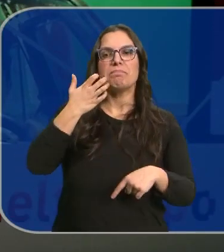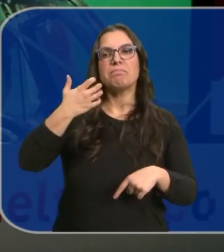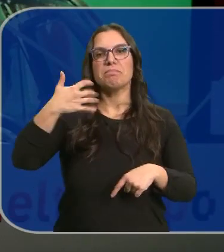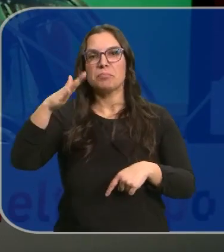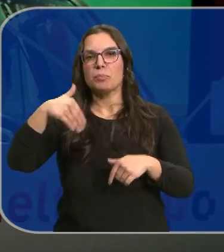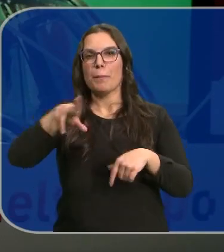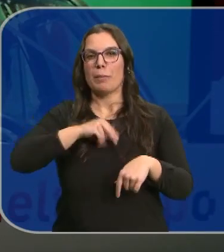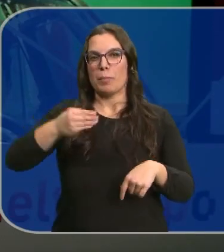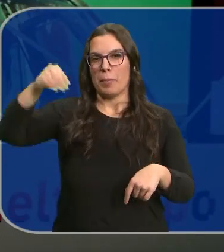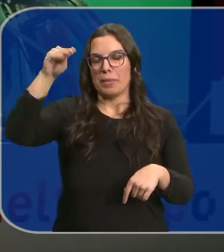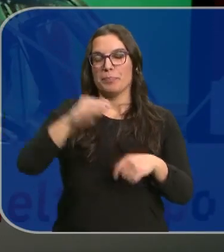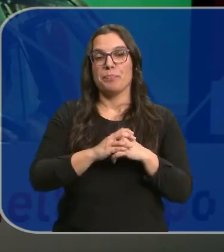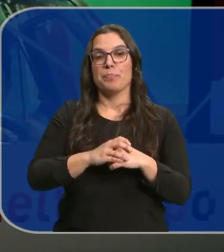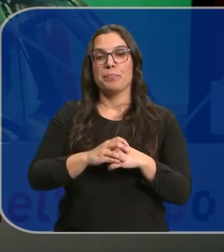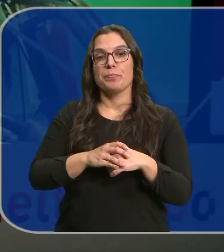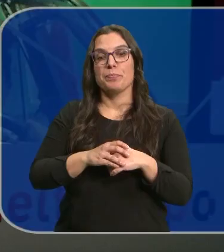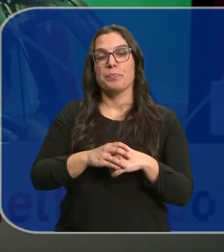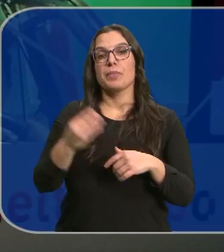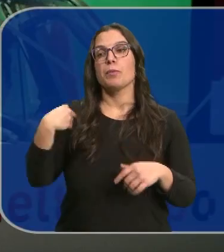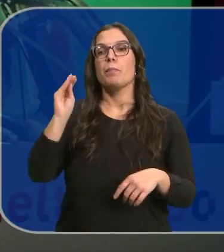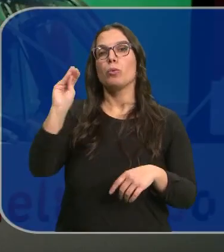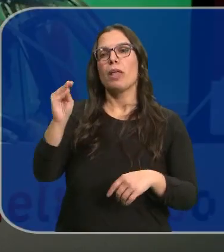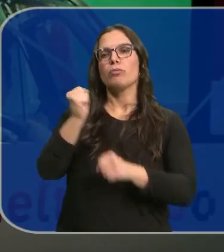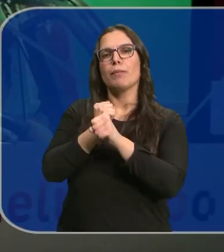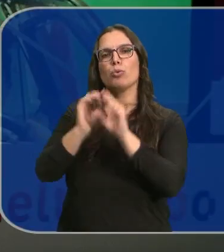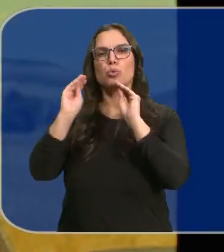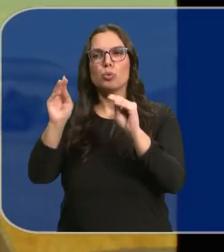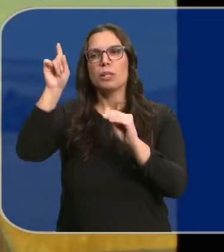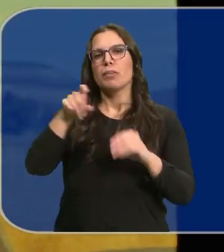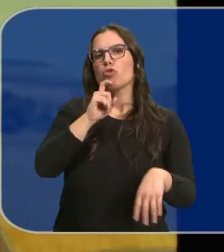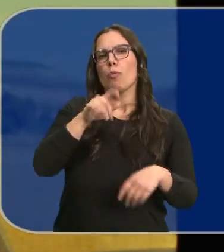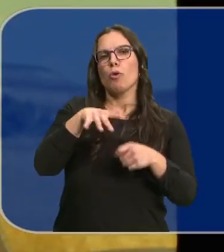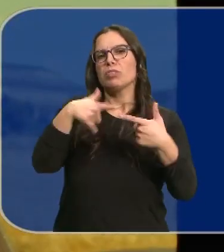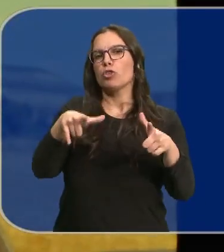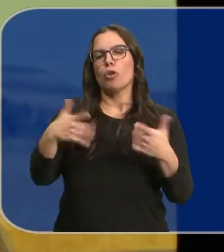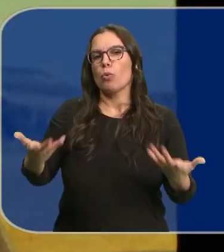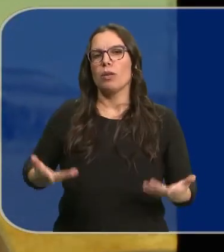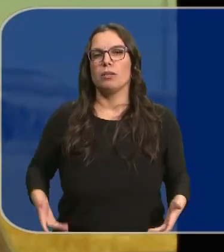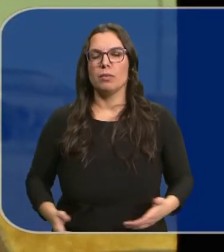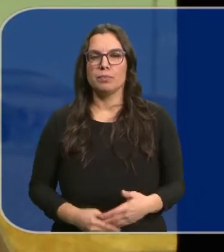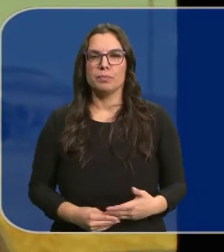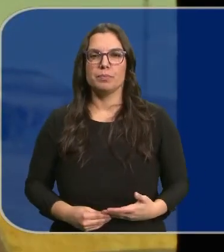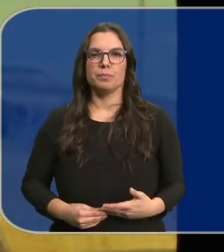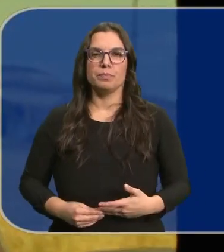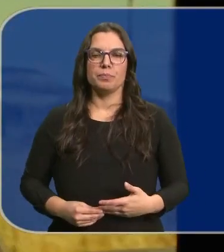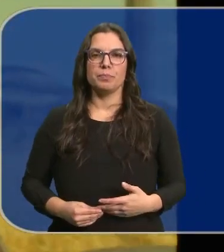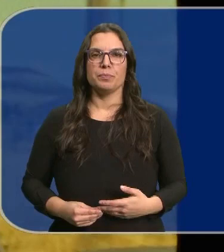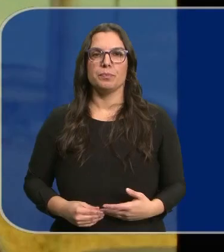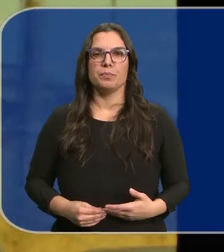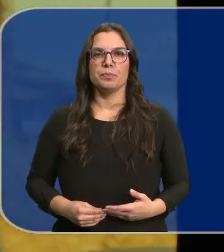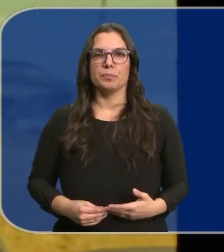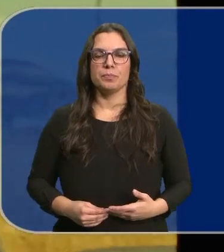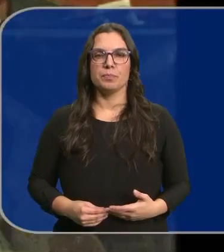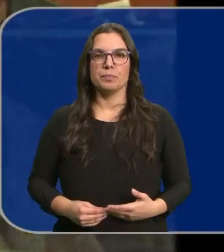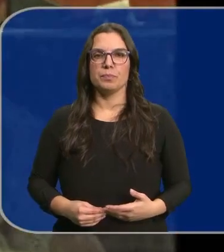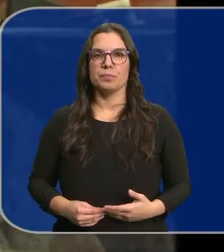de su trabajo y de cómo ve el audiovisual en Castilla y León. ¿Y cómo hacen los cerdos en francés? ¿Qué? En español